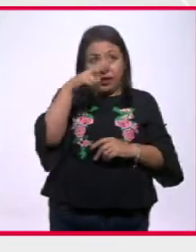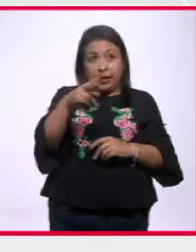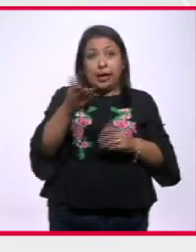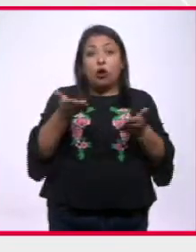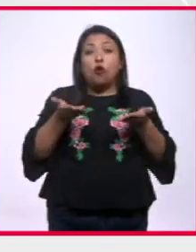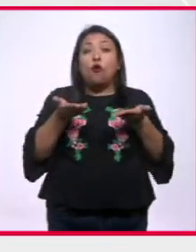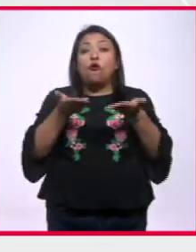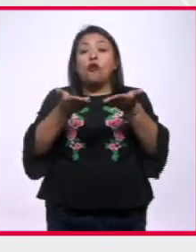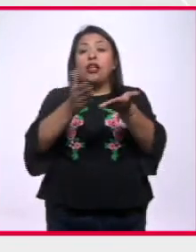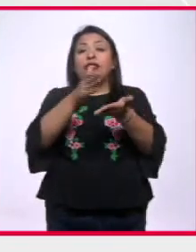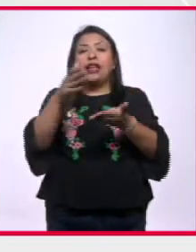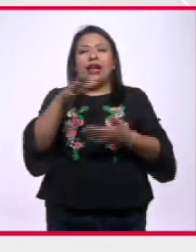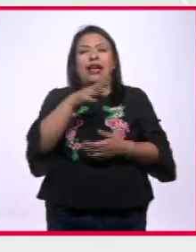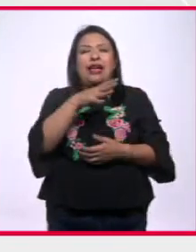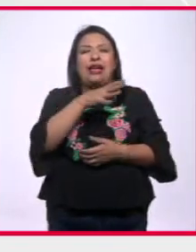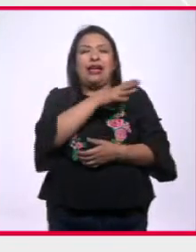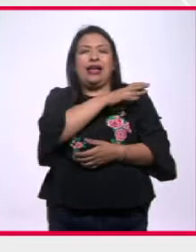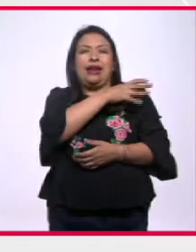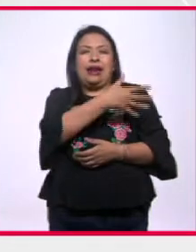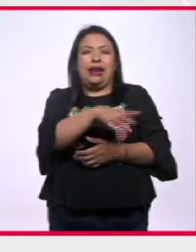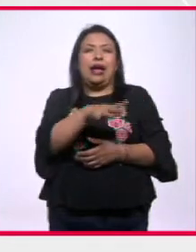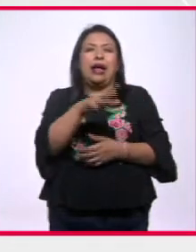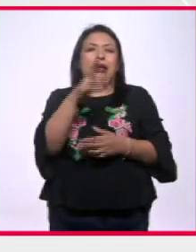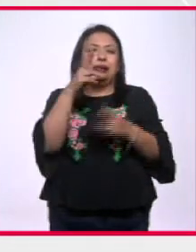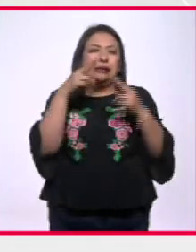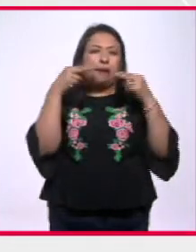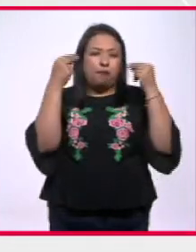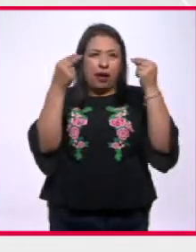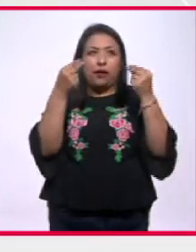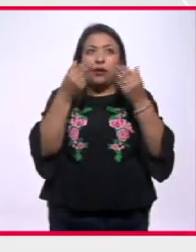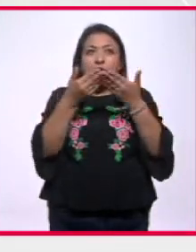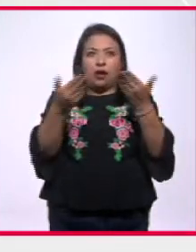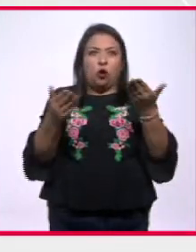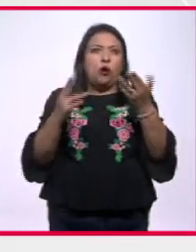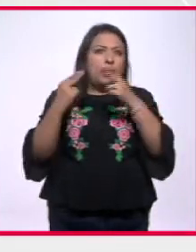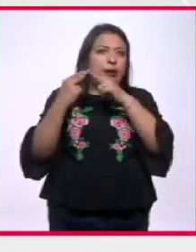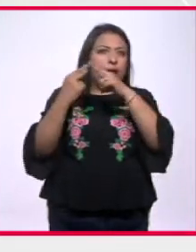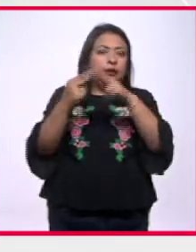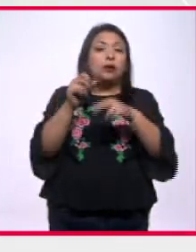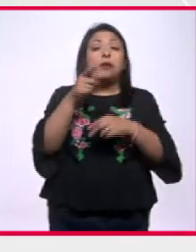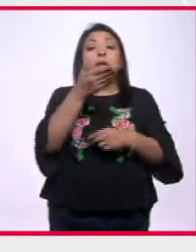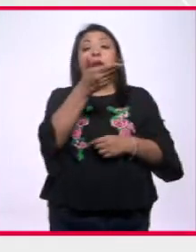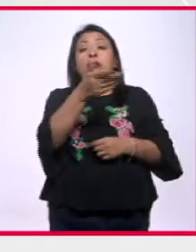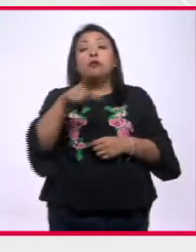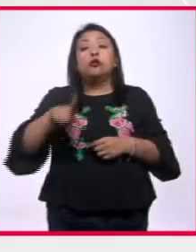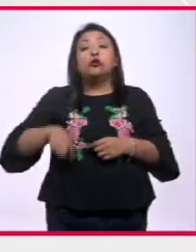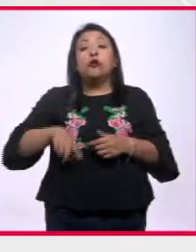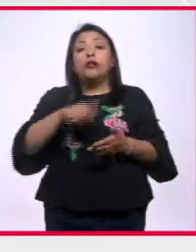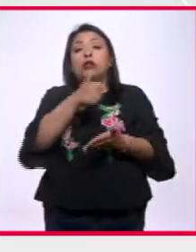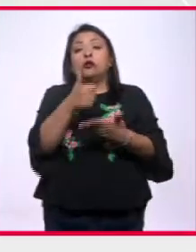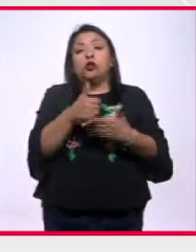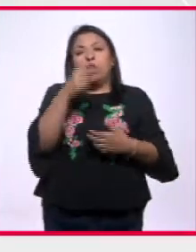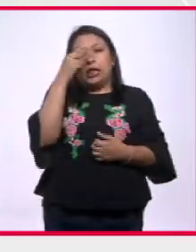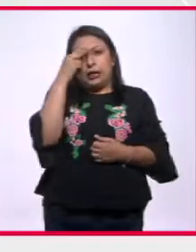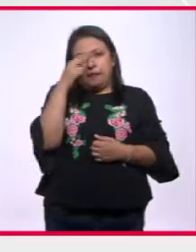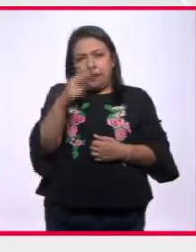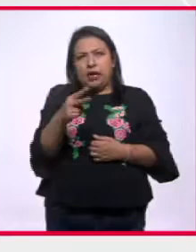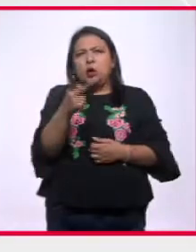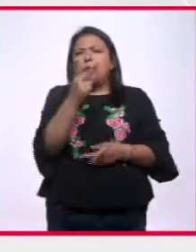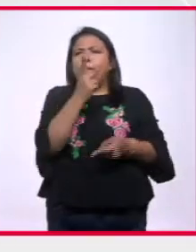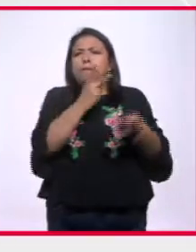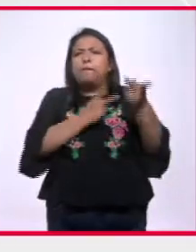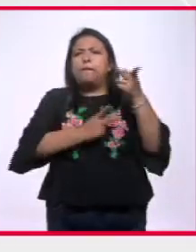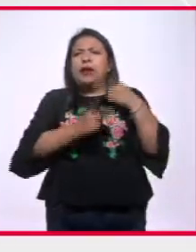ofrenda al general emiliano zapata en este aniversario y hemos pedido al gobierno de la ciudad de mexico que nos